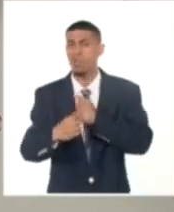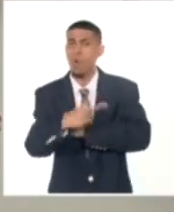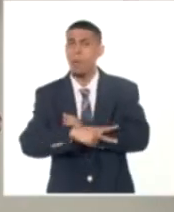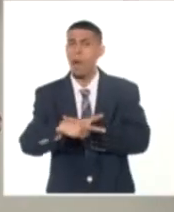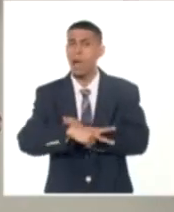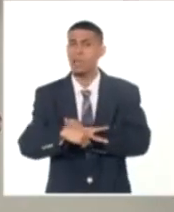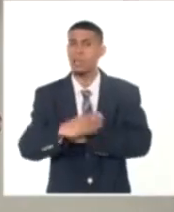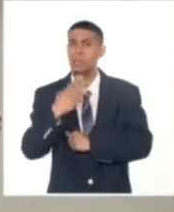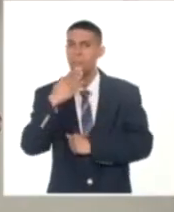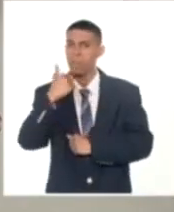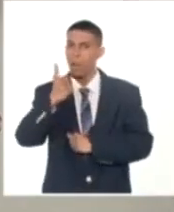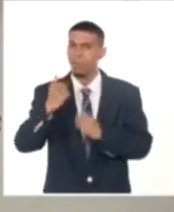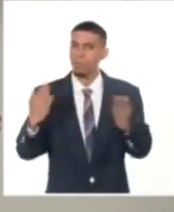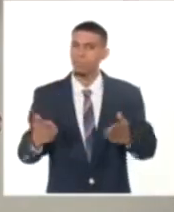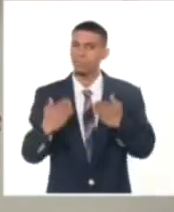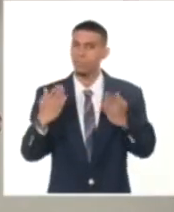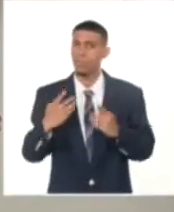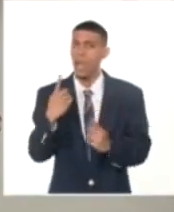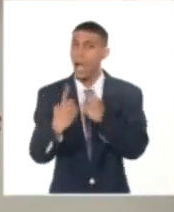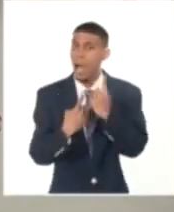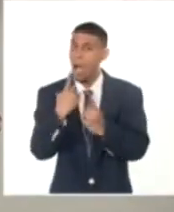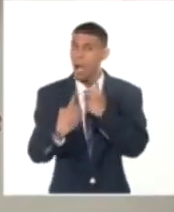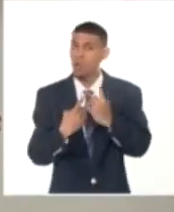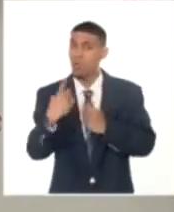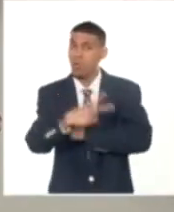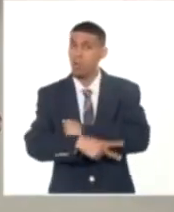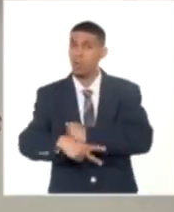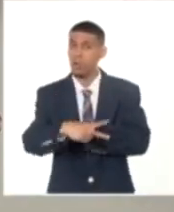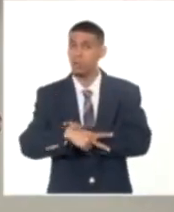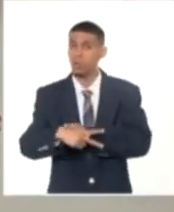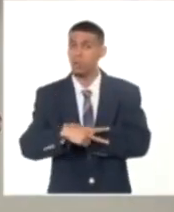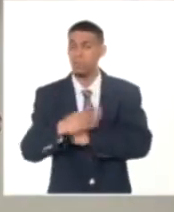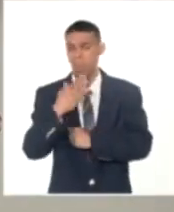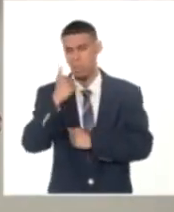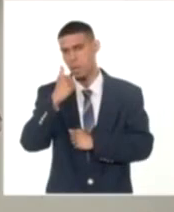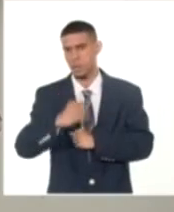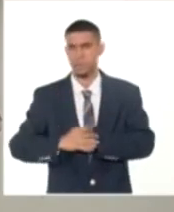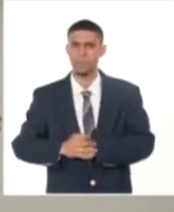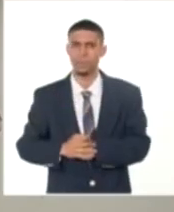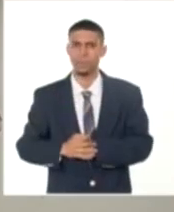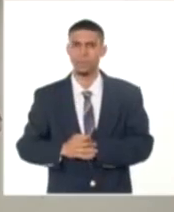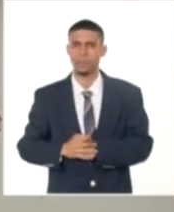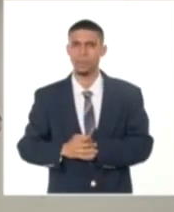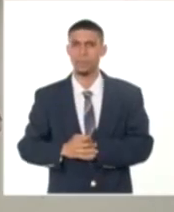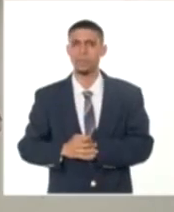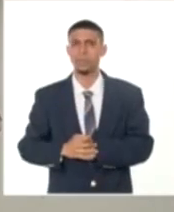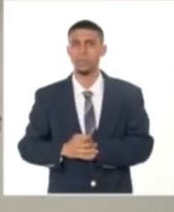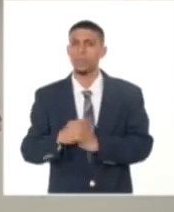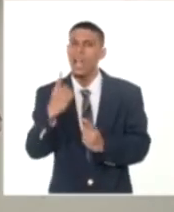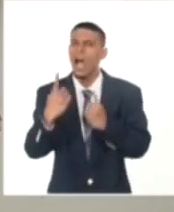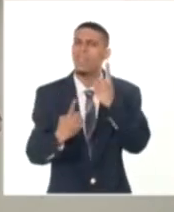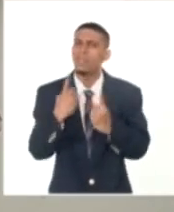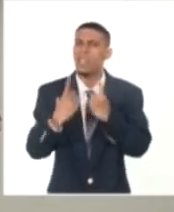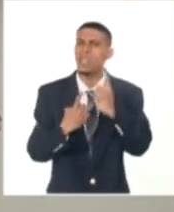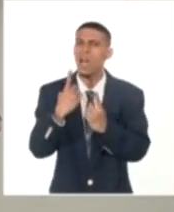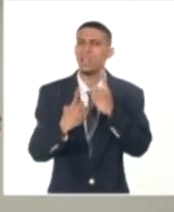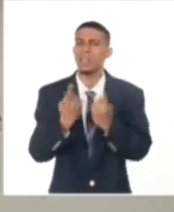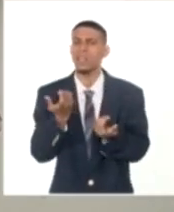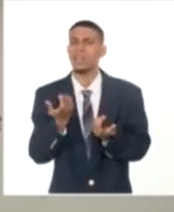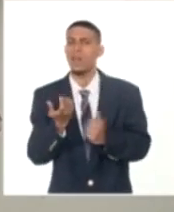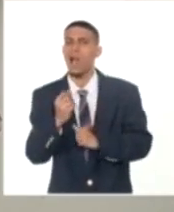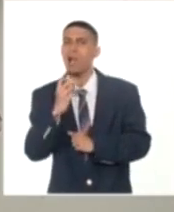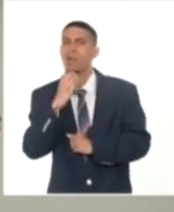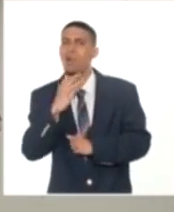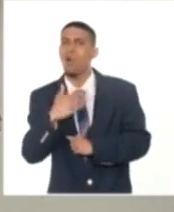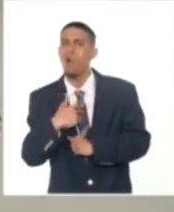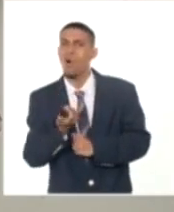más interesante, naciones de todos los signos políticos. La alternativa a los mecanismos hegemónicos está en marcha, empezando